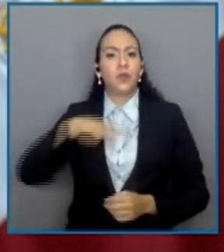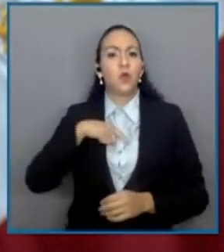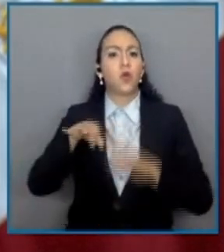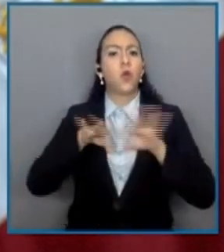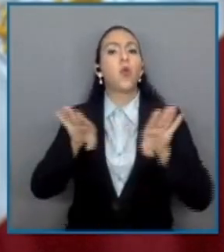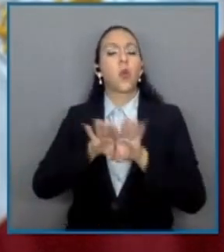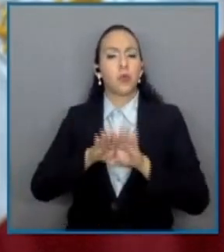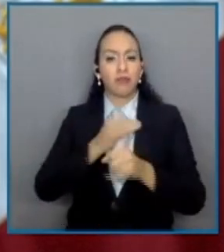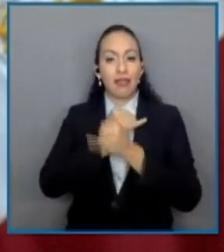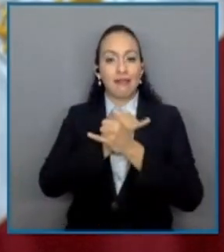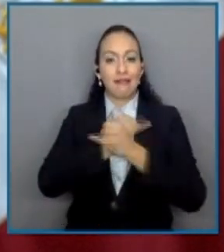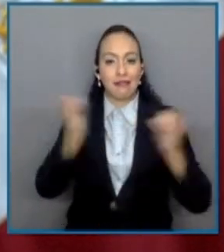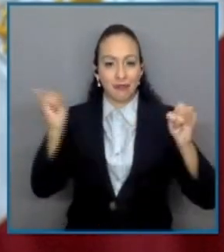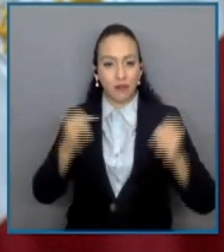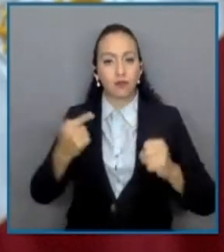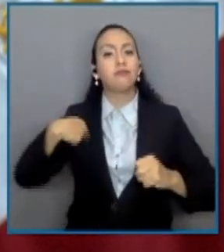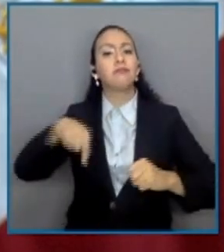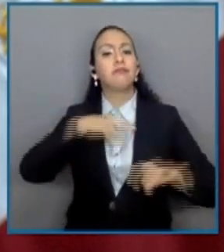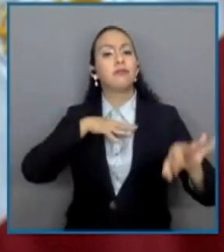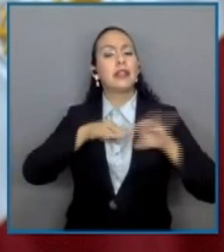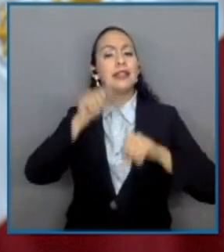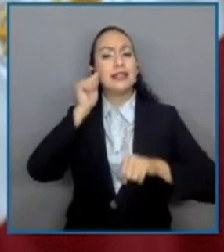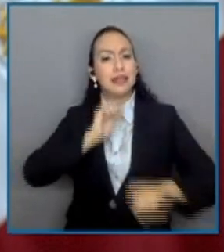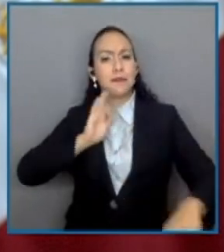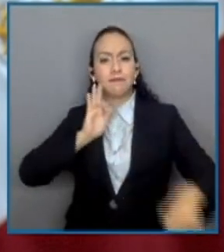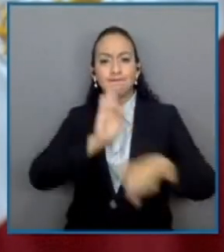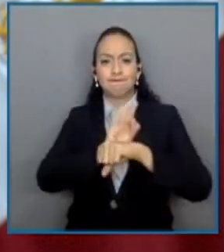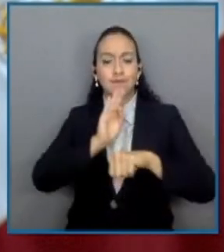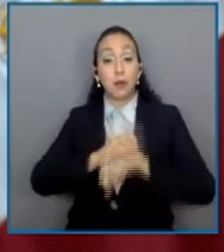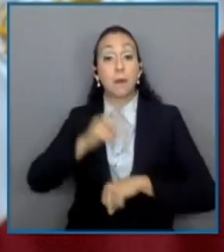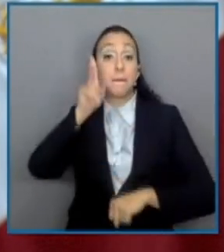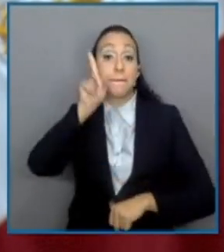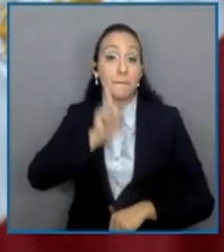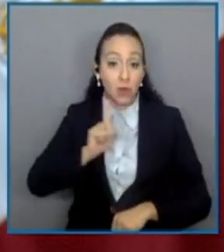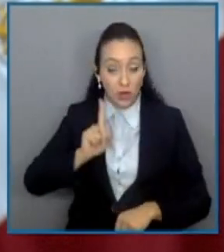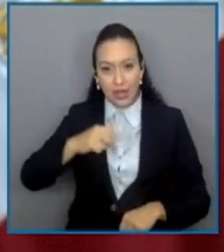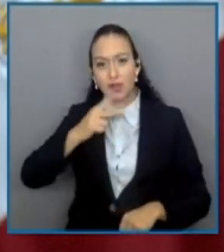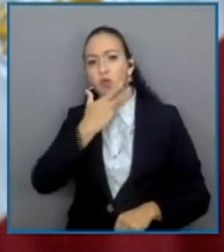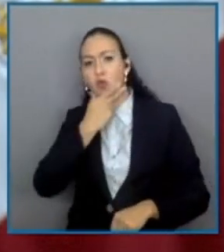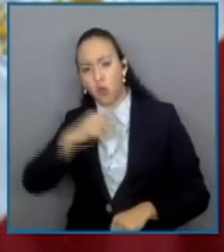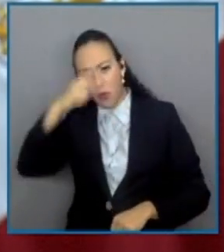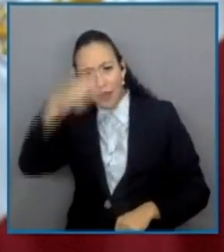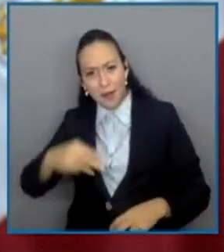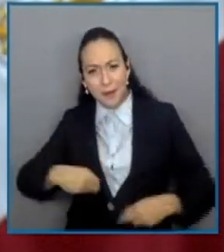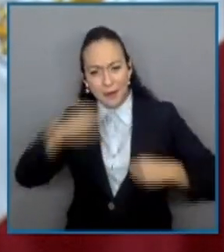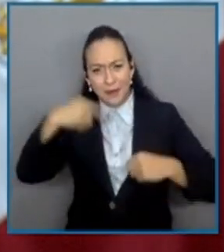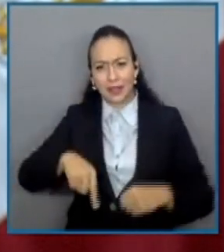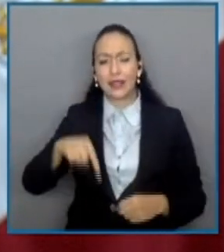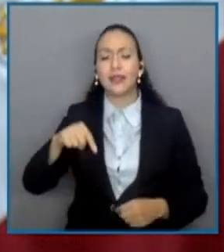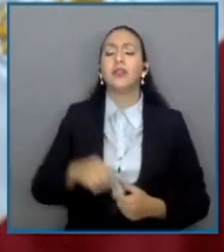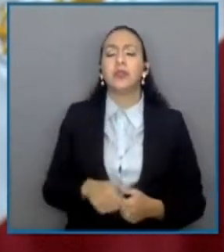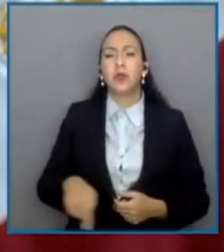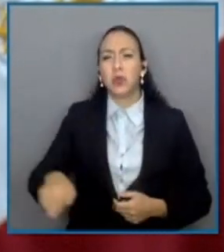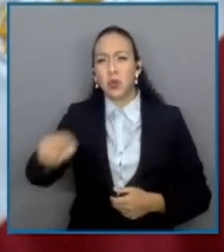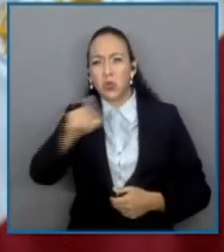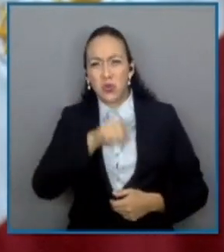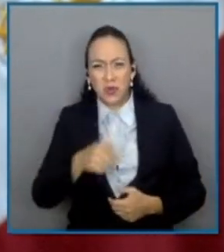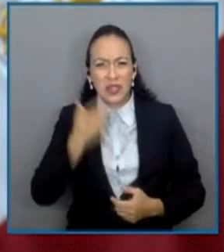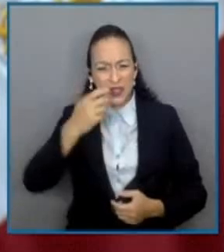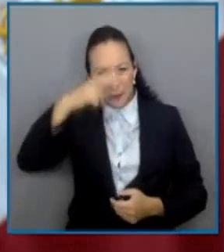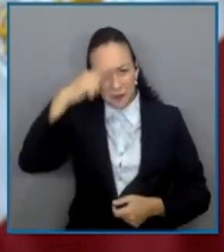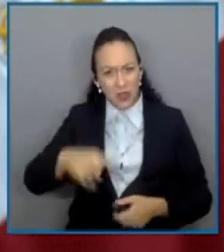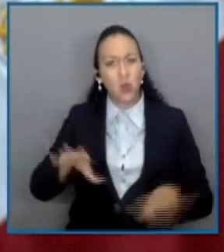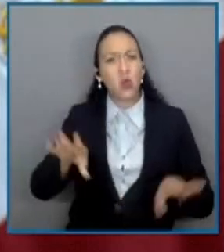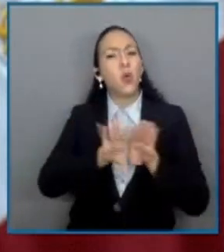a defender eso siempre. Mexicanos, yo les hablo a todos ustedes, tienen jueces en México y